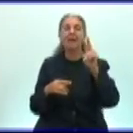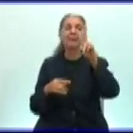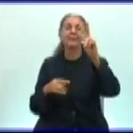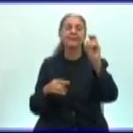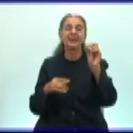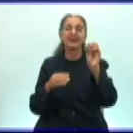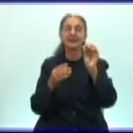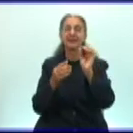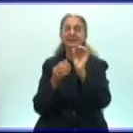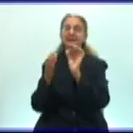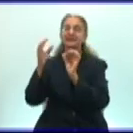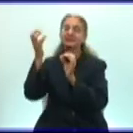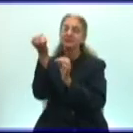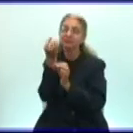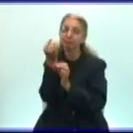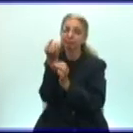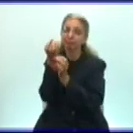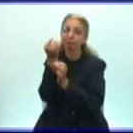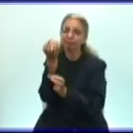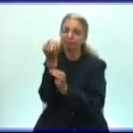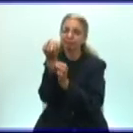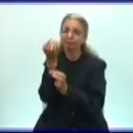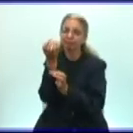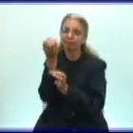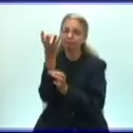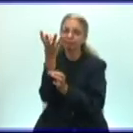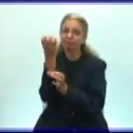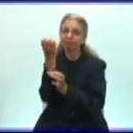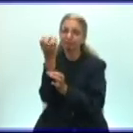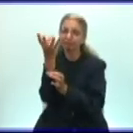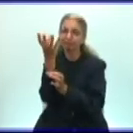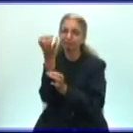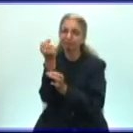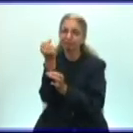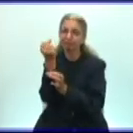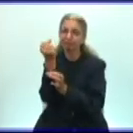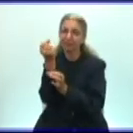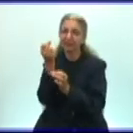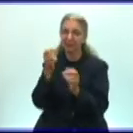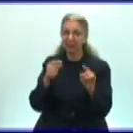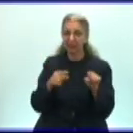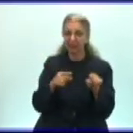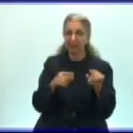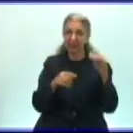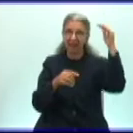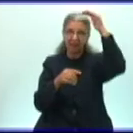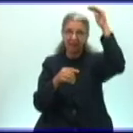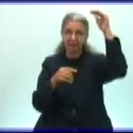es el bombillo que se corresponde con la lámpara que normalmente se pone al techo. ¿Cuál de los dos ilumina más?